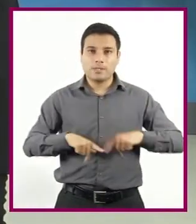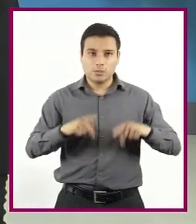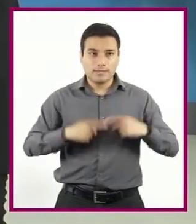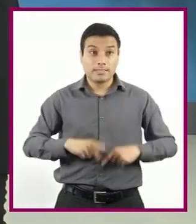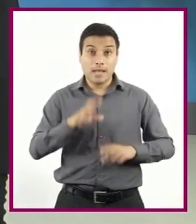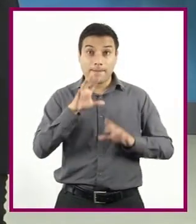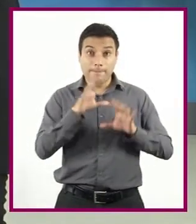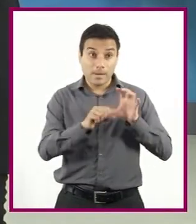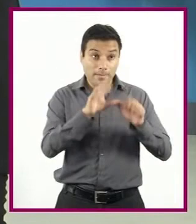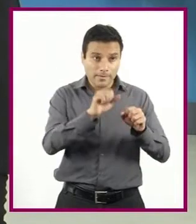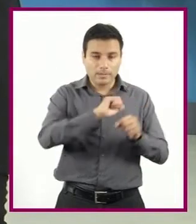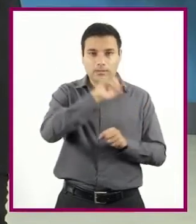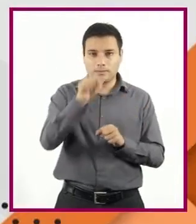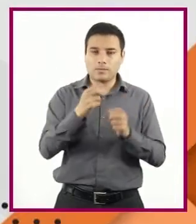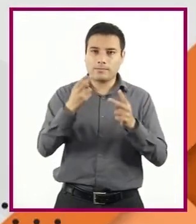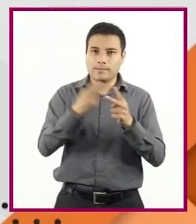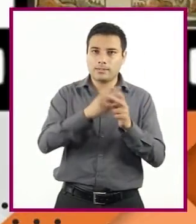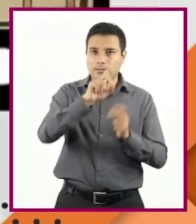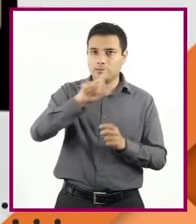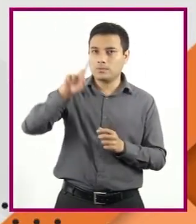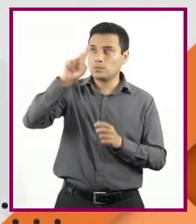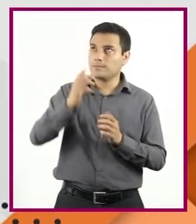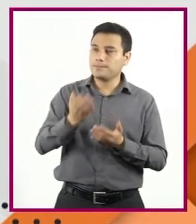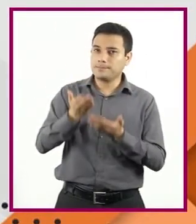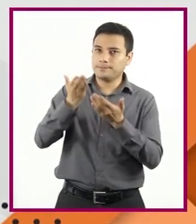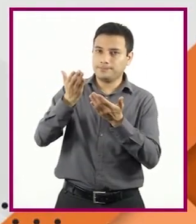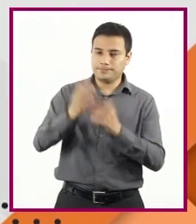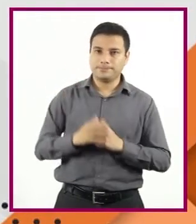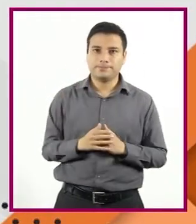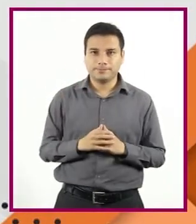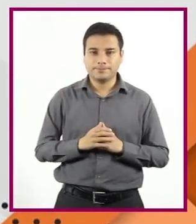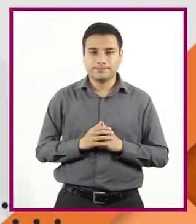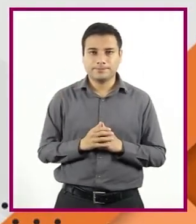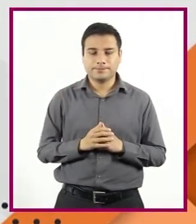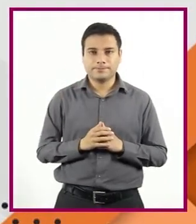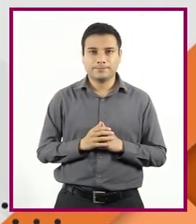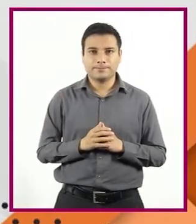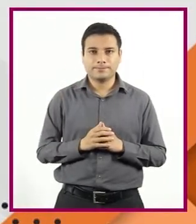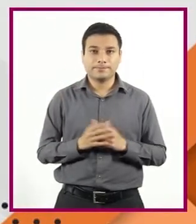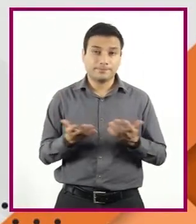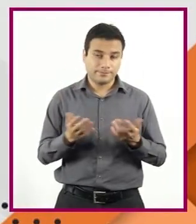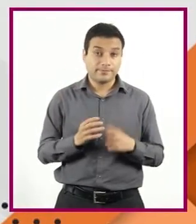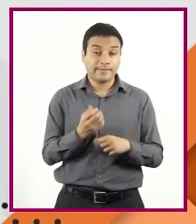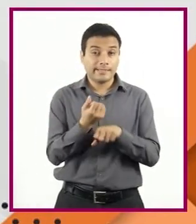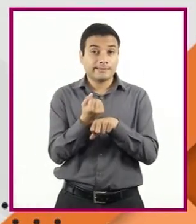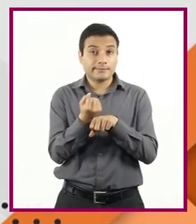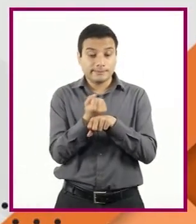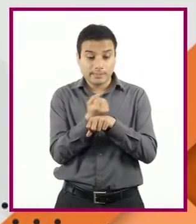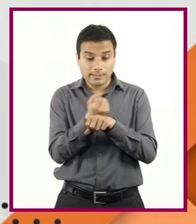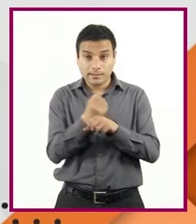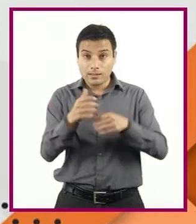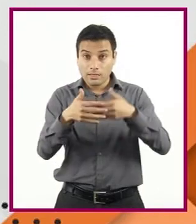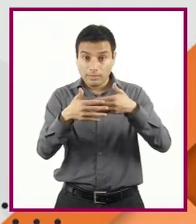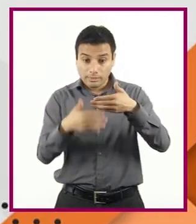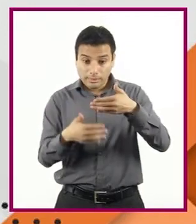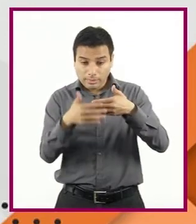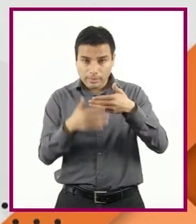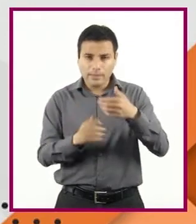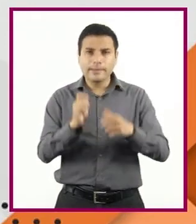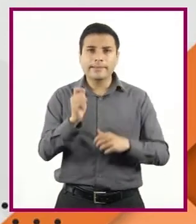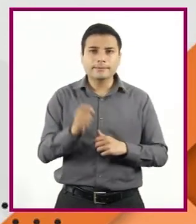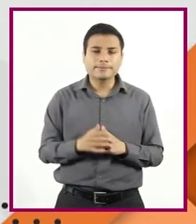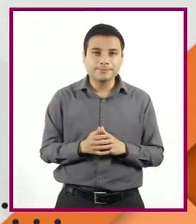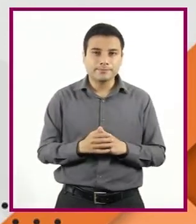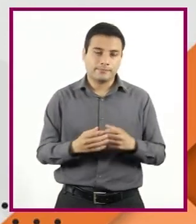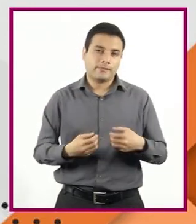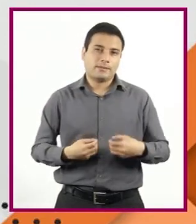para sacrificar a los dioses. De esta manera, la sangre que era derramada simbolizaba el fin de